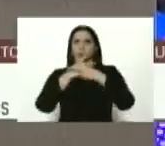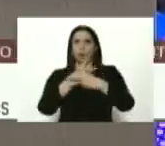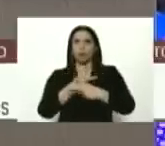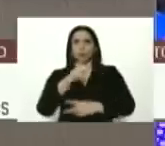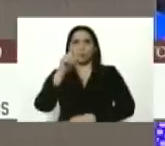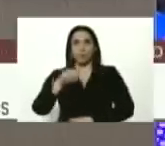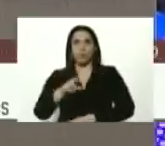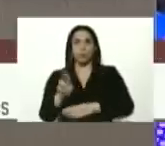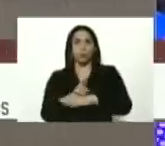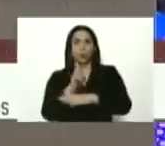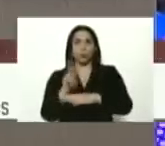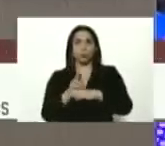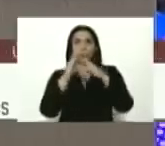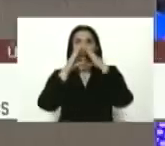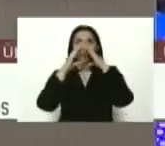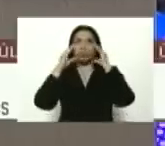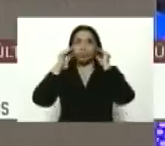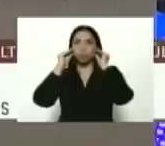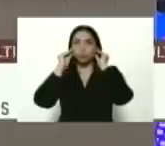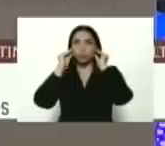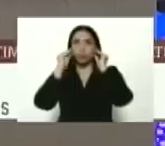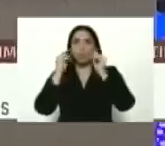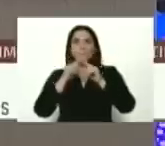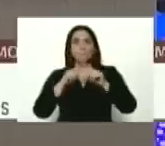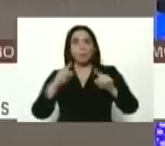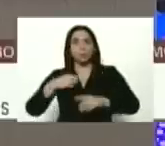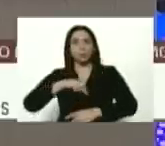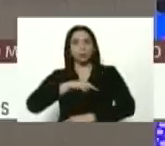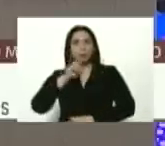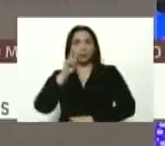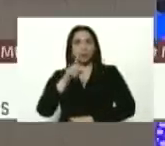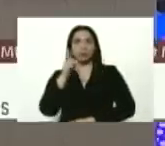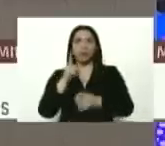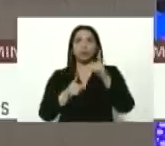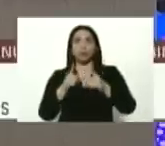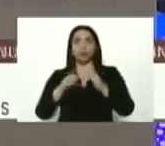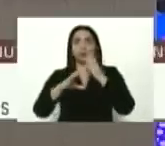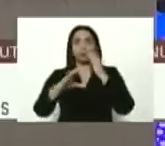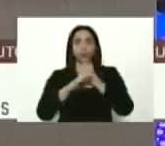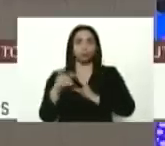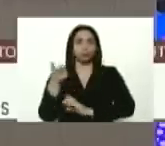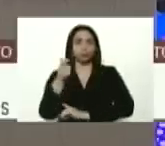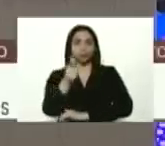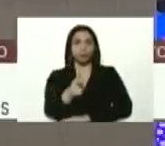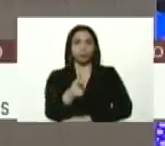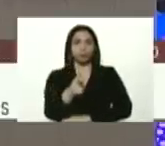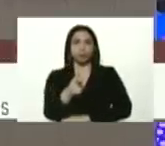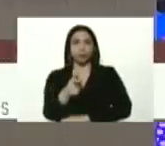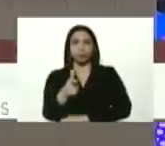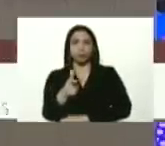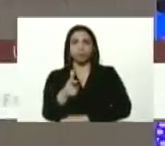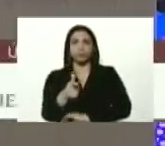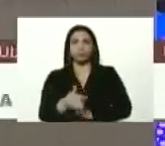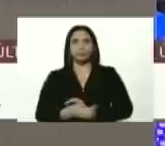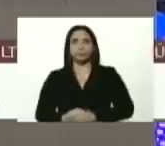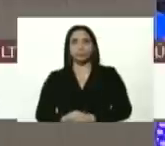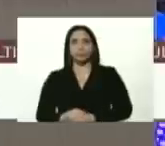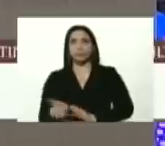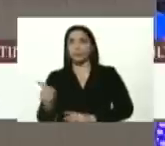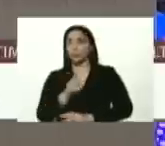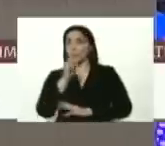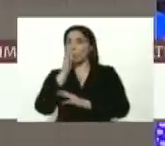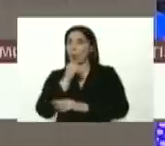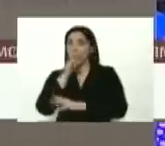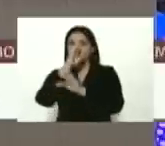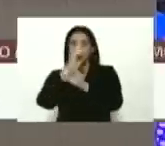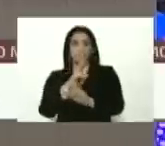del tapaboca. Pero hemos visto algunas unidades de transporte público superficial y no se está respetando